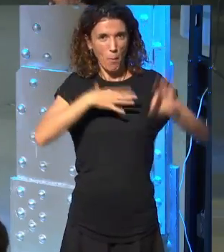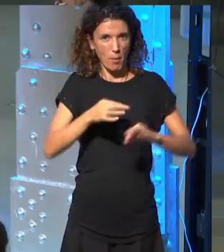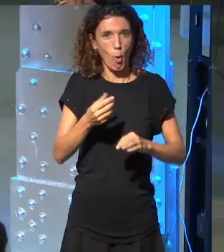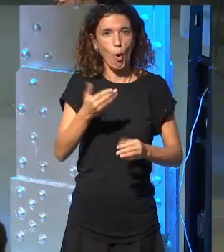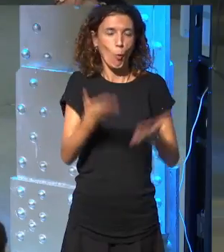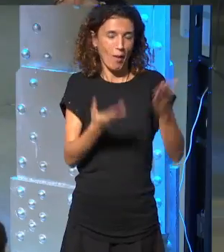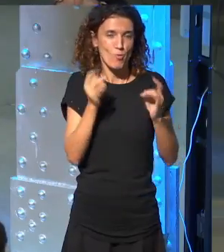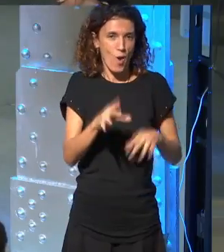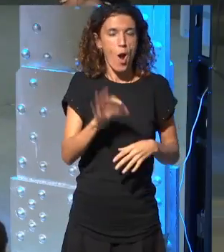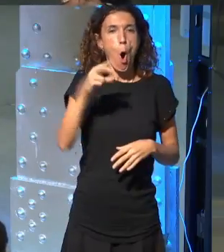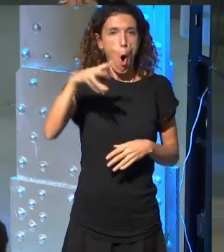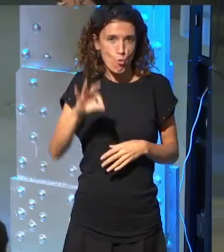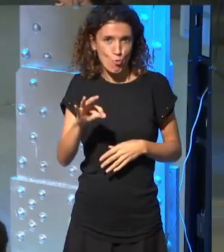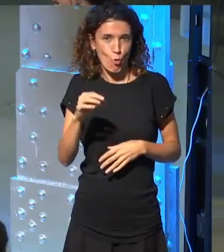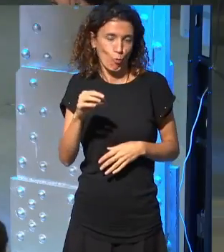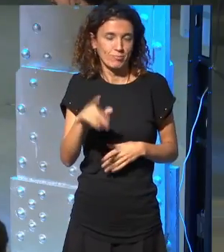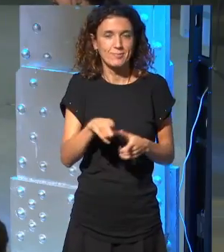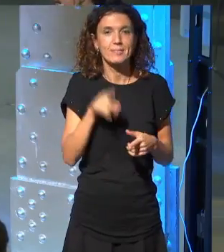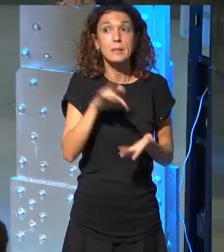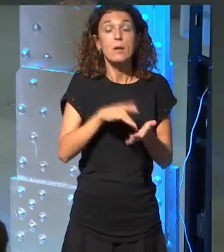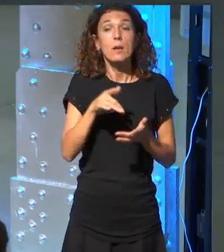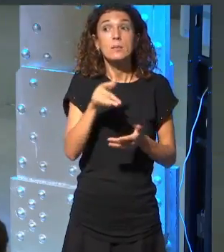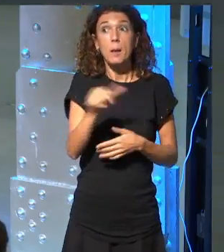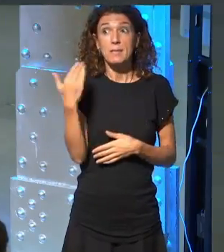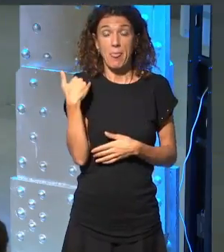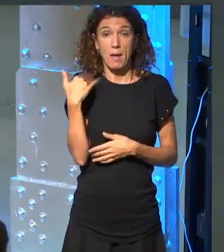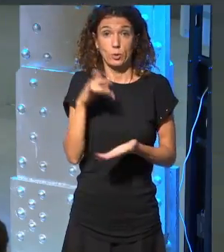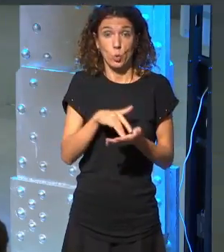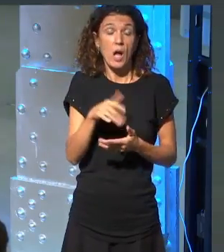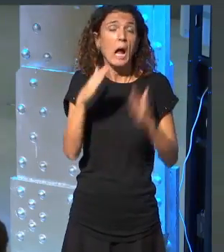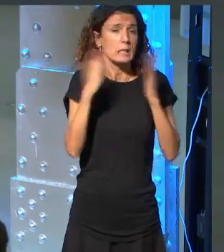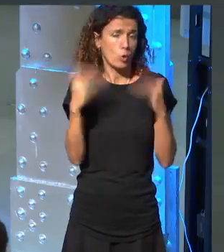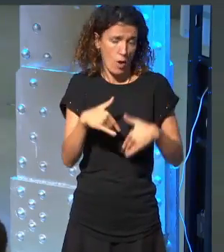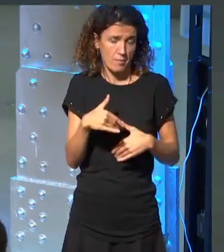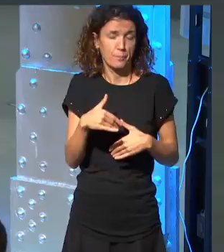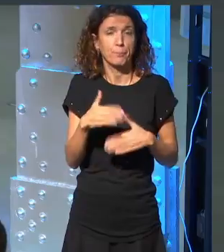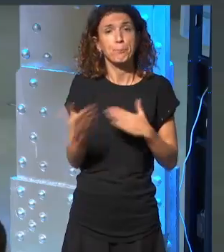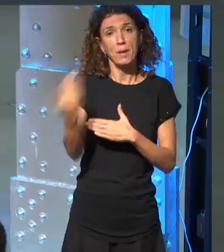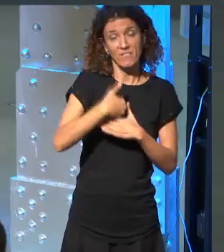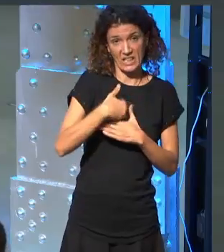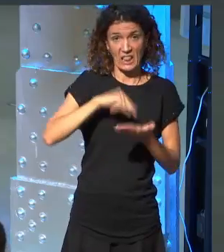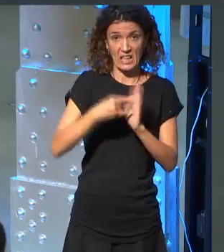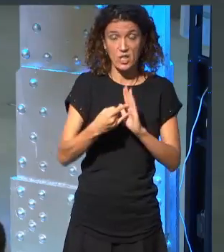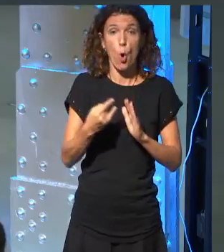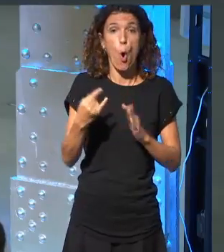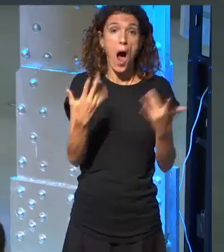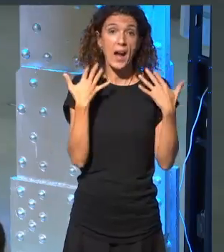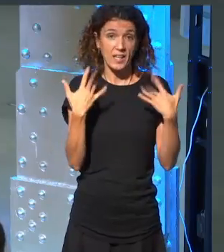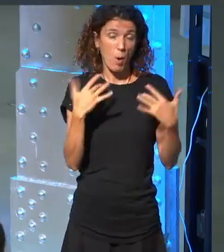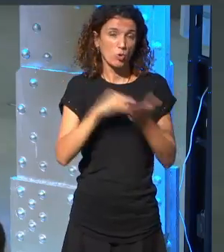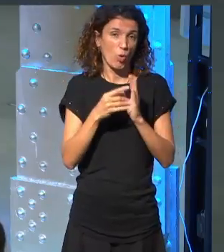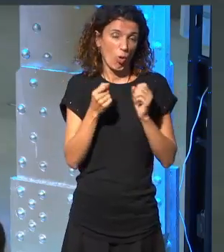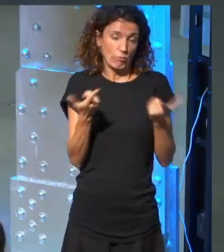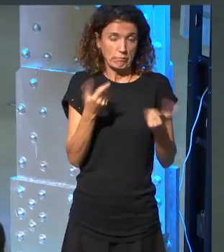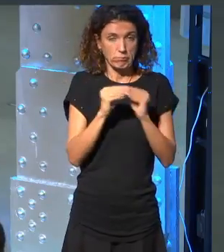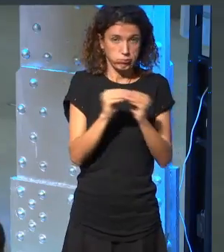Duchamp a Bartual. Tengo el sobre también. Bueno, de hecho el otro día justo vino... Yo no estaba en casa, vino el técnico del aire acondicionado a solucionarnos una